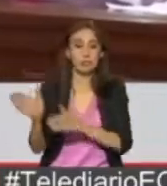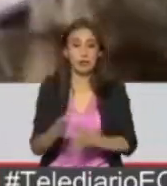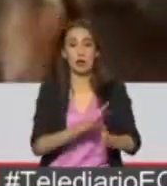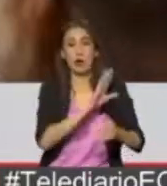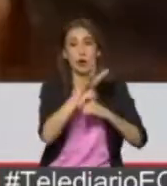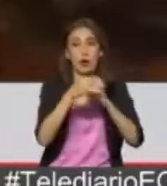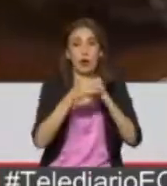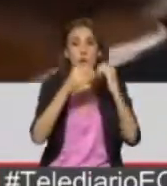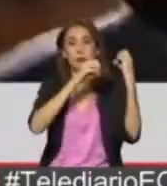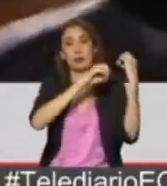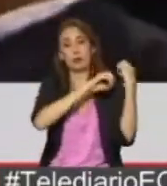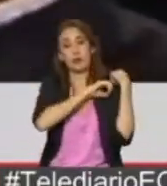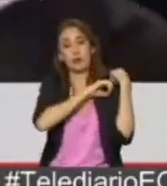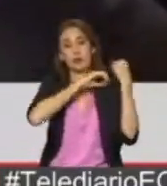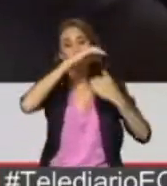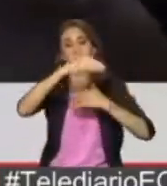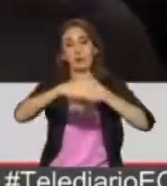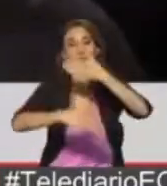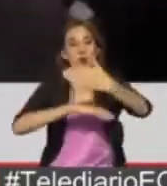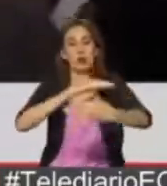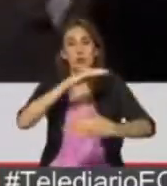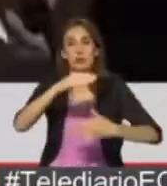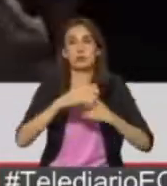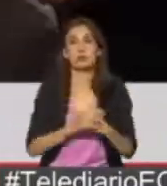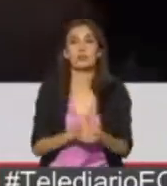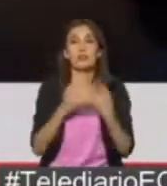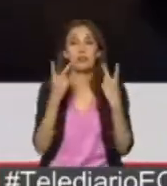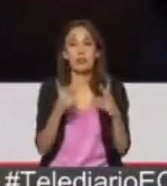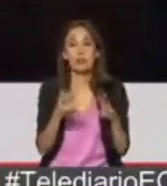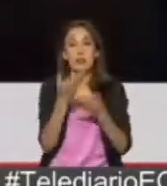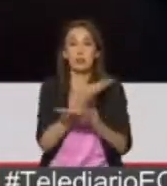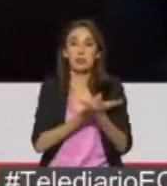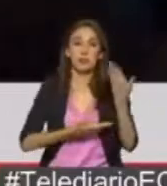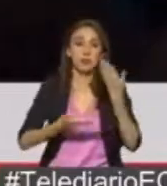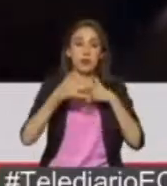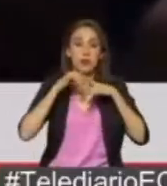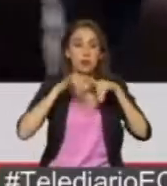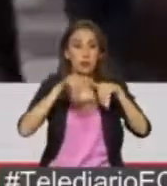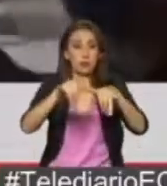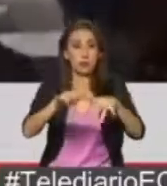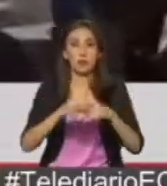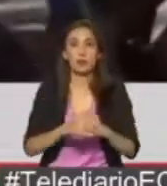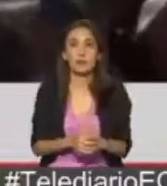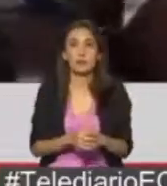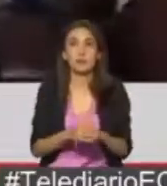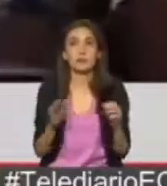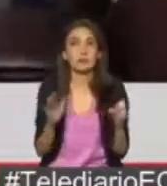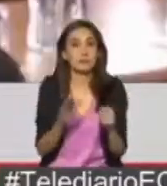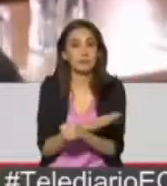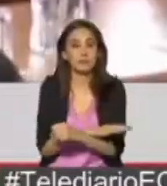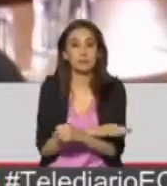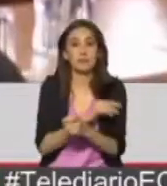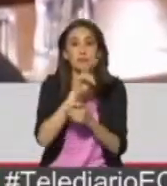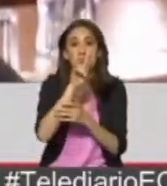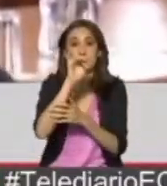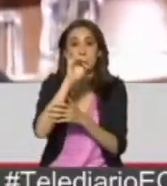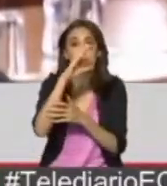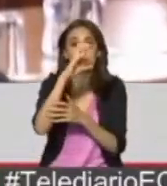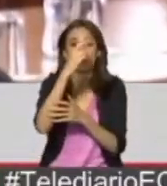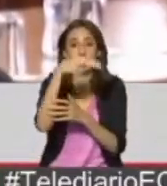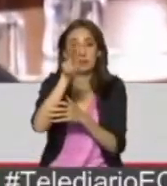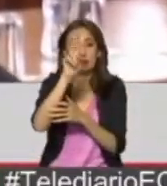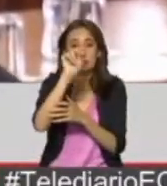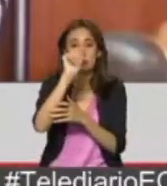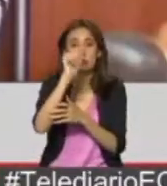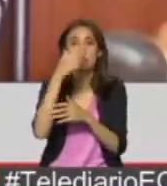aportes obligatorios a sus ex colaboradores a cambio de continuar en sus cargos. En total, María Alejandra Vicuña habría recibido en